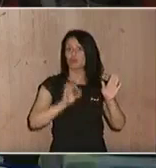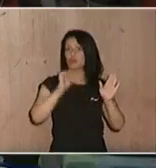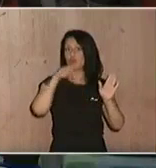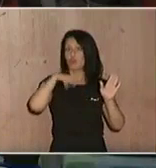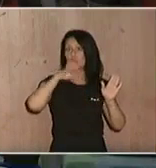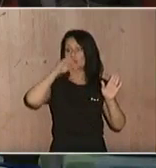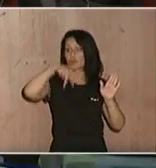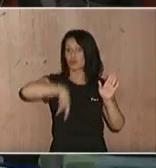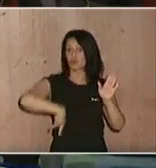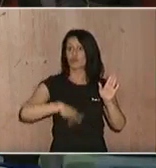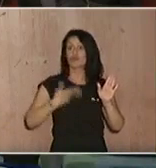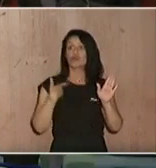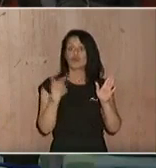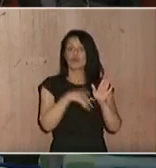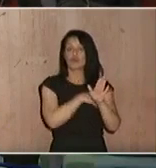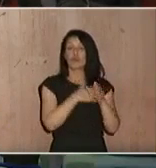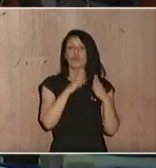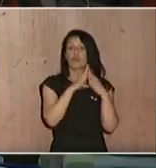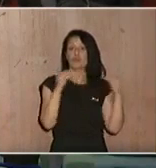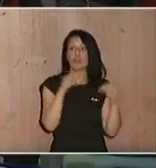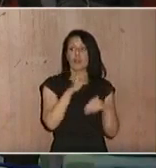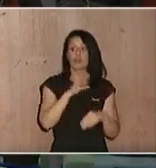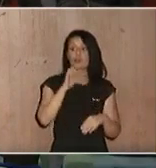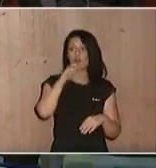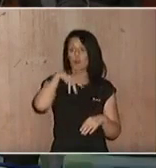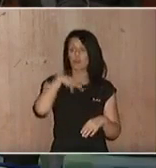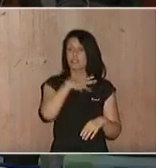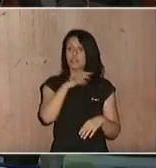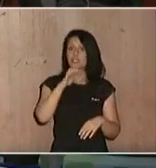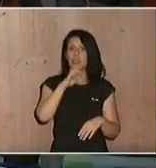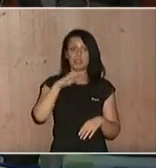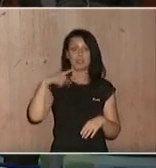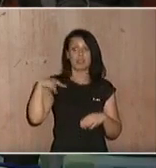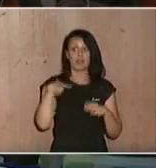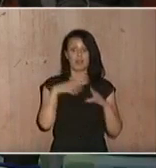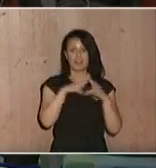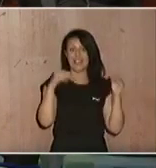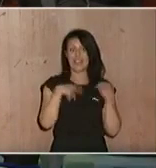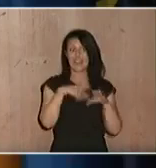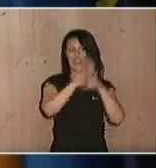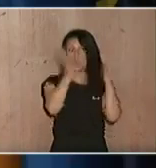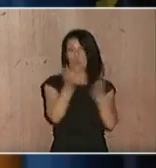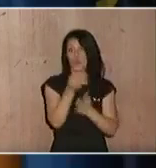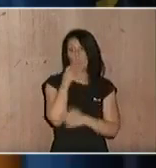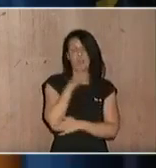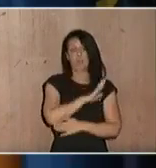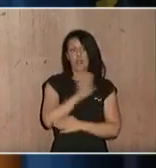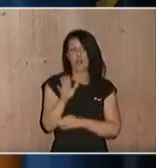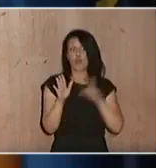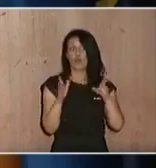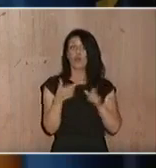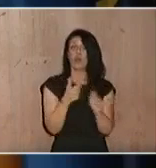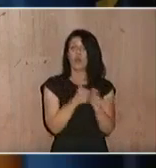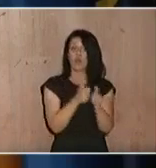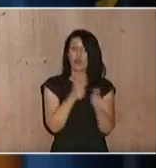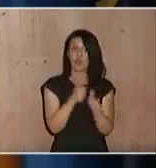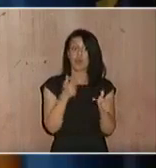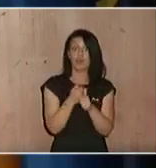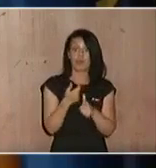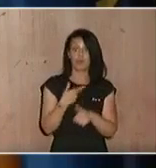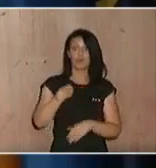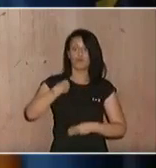de la Universidad de Rochester, una de las mejores universidades del mundo y como maestro y referente de los más